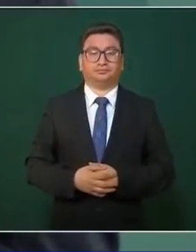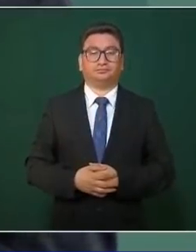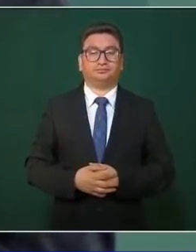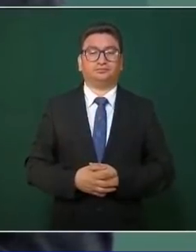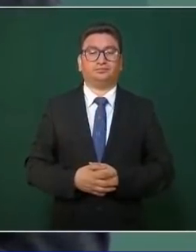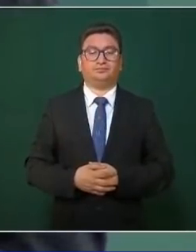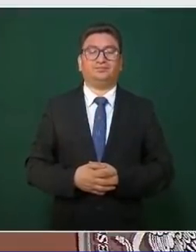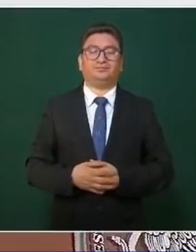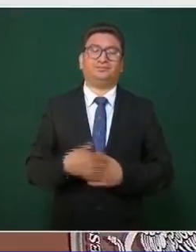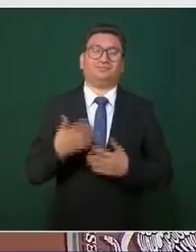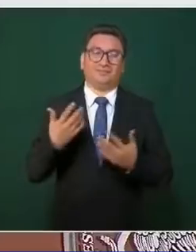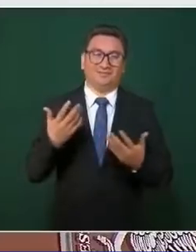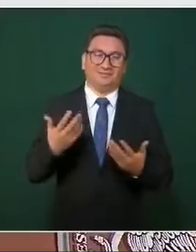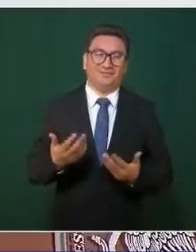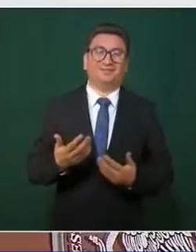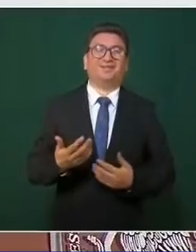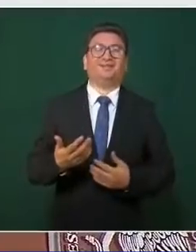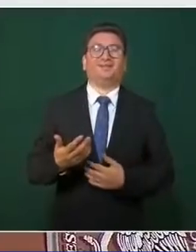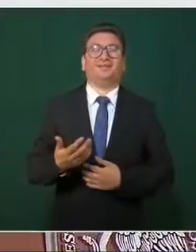que